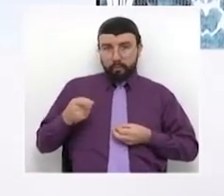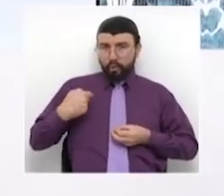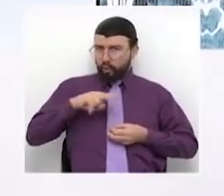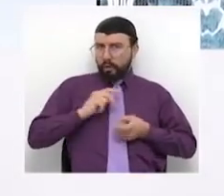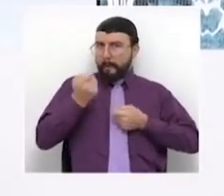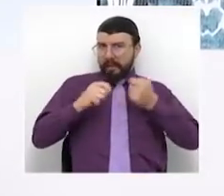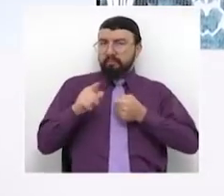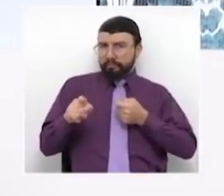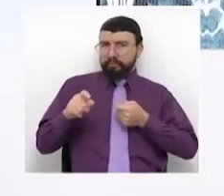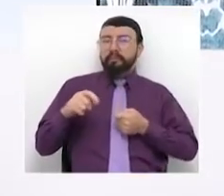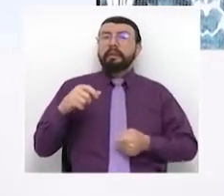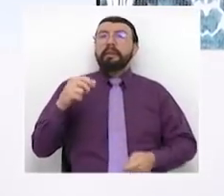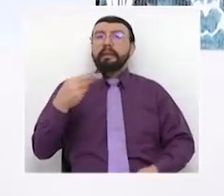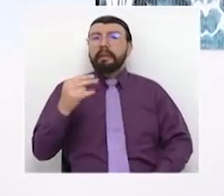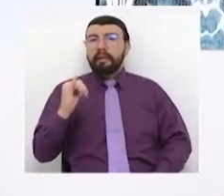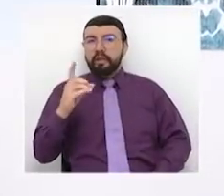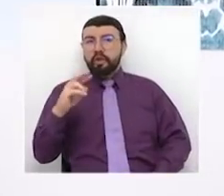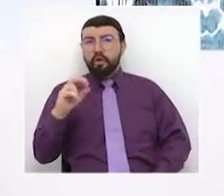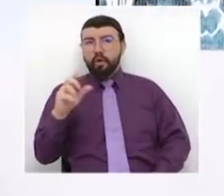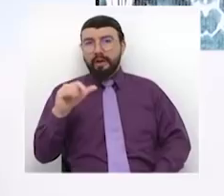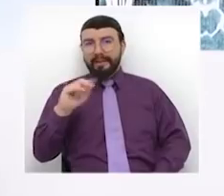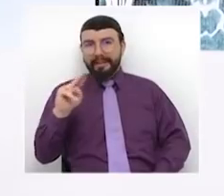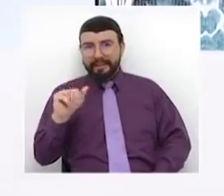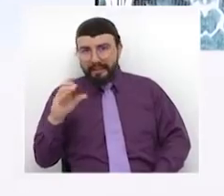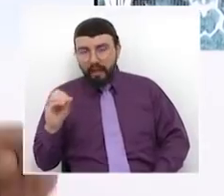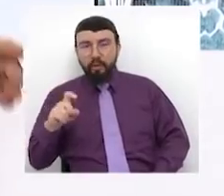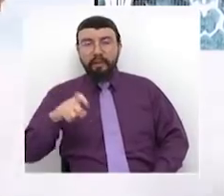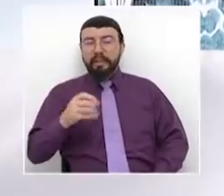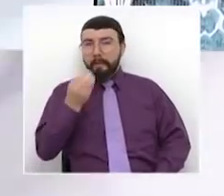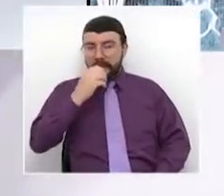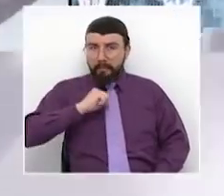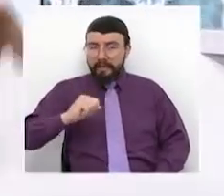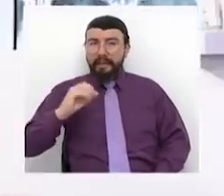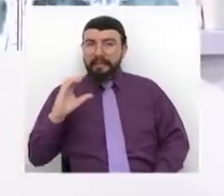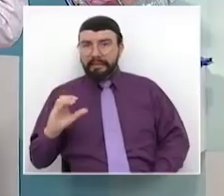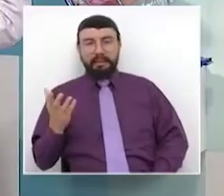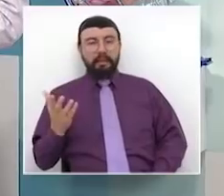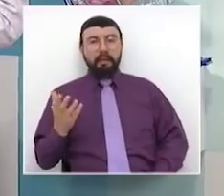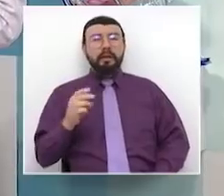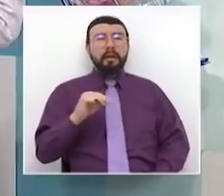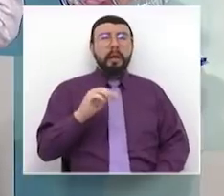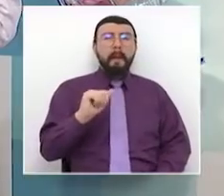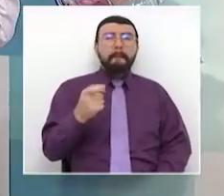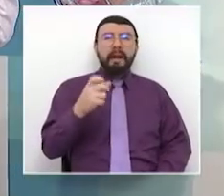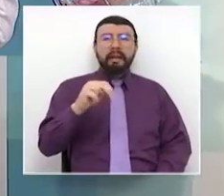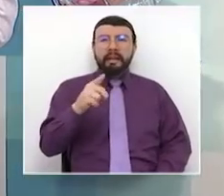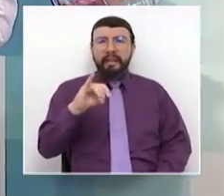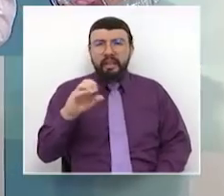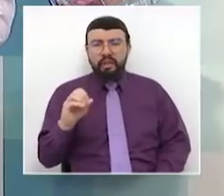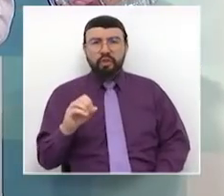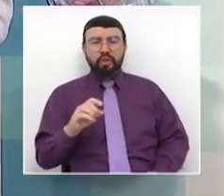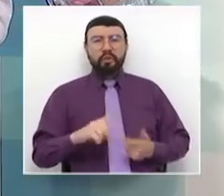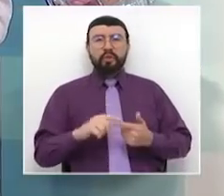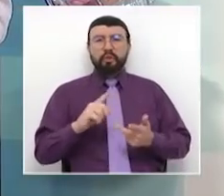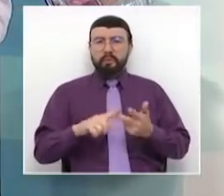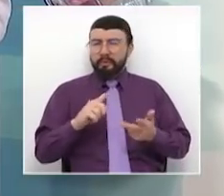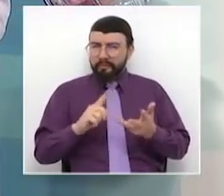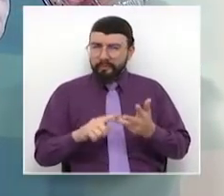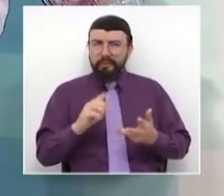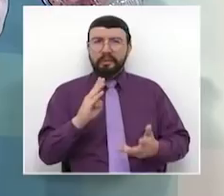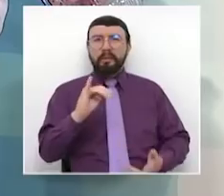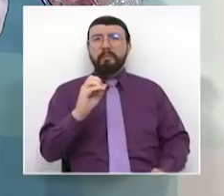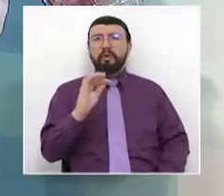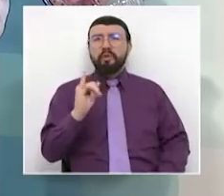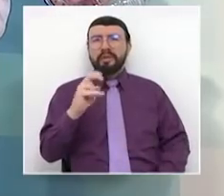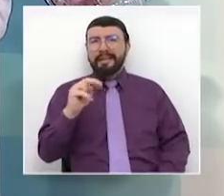tiene que tener vitamina C, tiene que tener aminoácidos azufrados, magnesio, para magnesio, biotina y zinc,